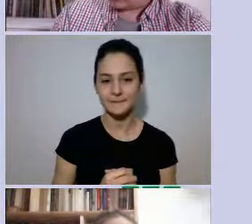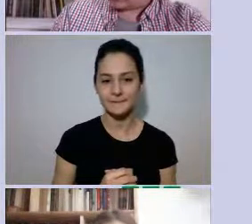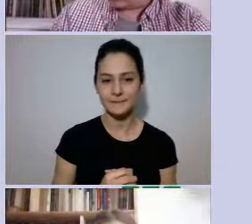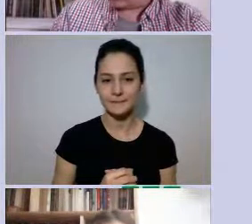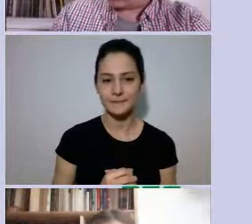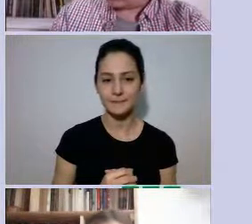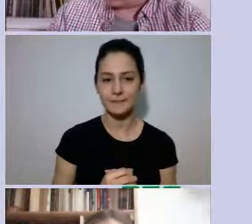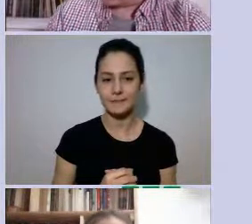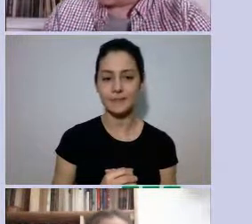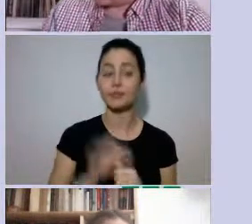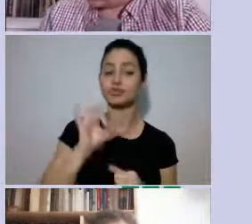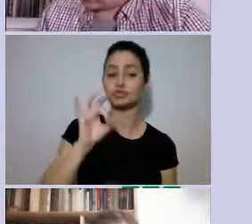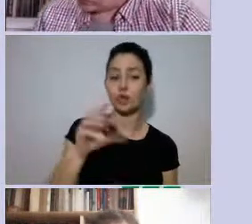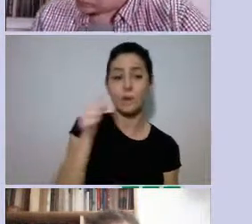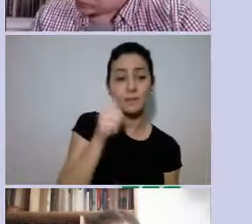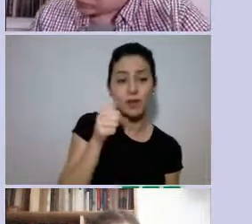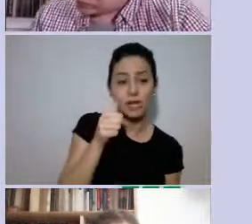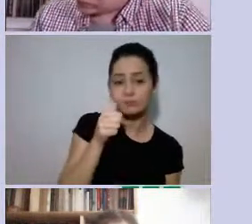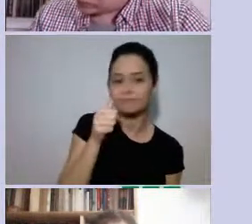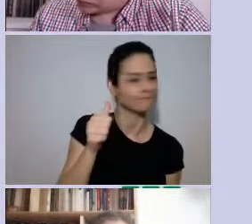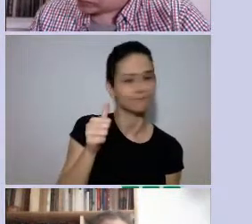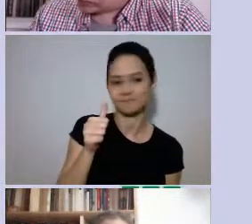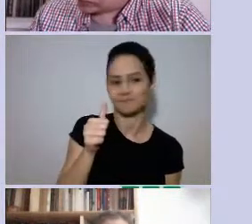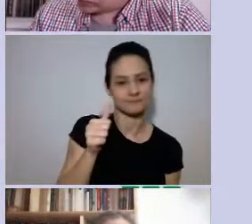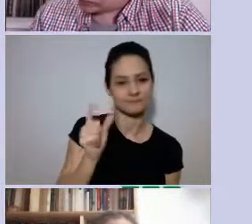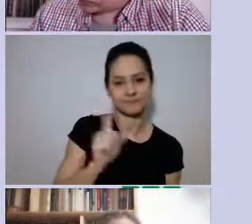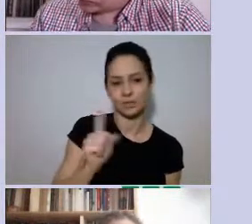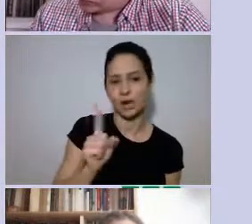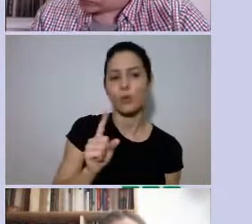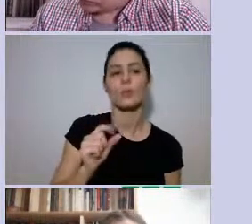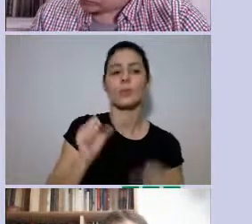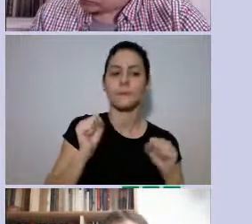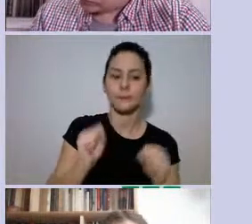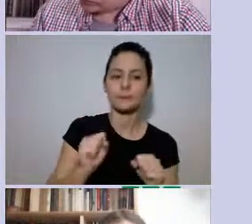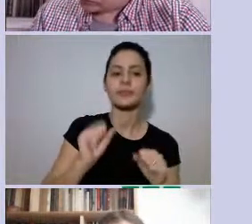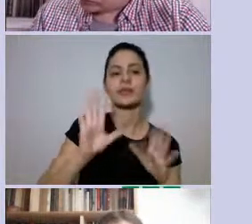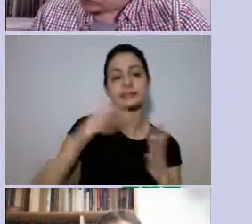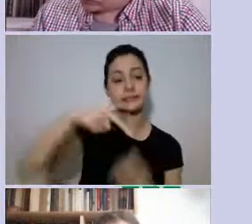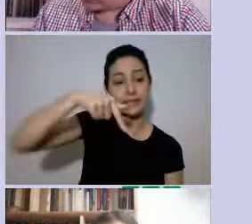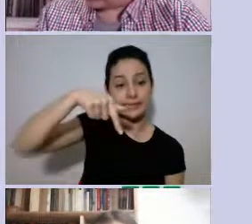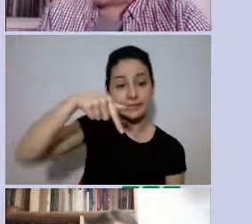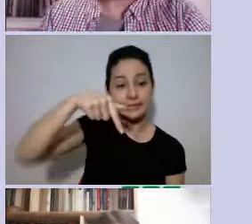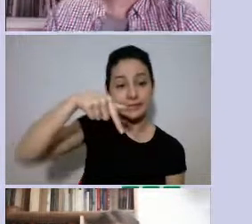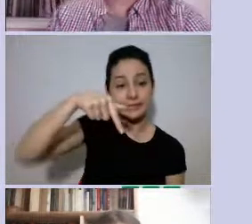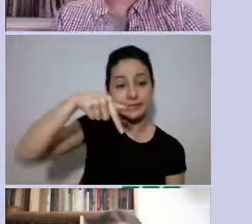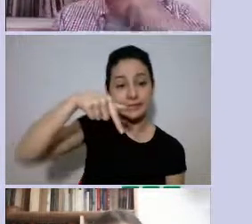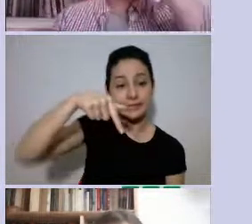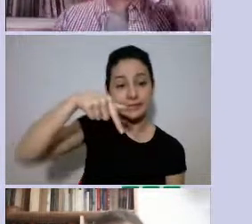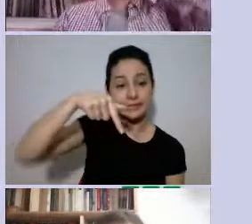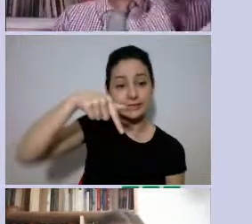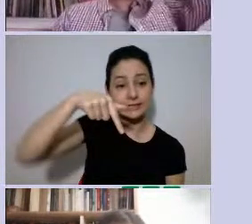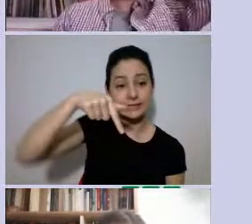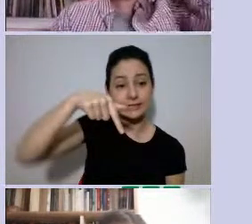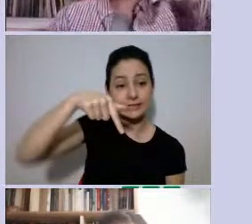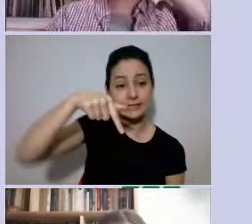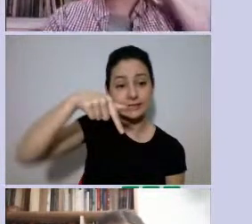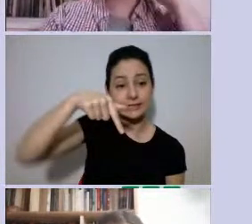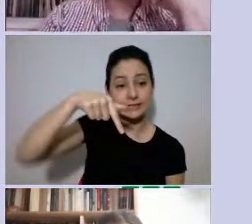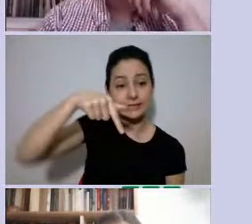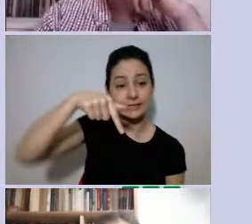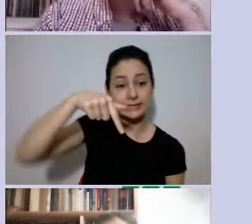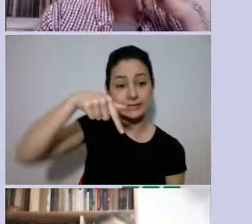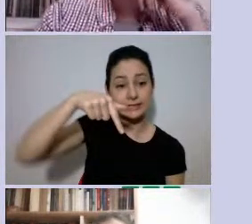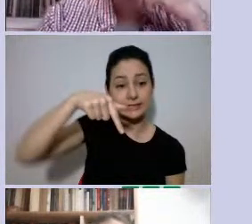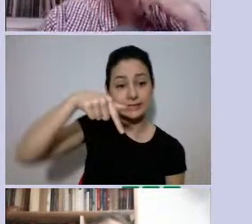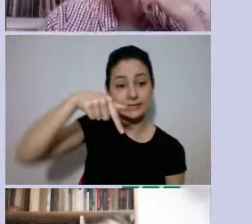¿Son solo mujeres? No. Un 75% de las personas que participan son mujeres y el